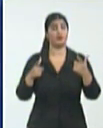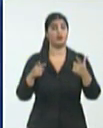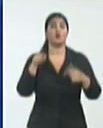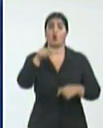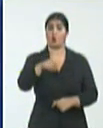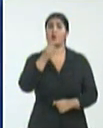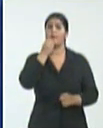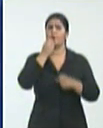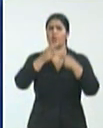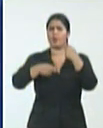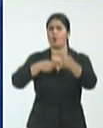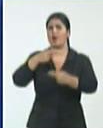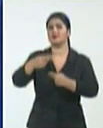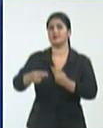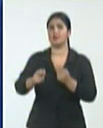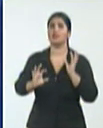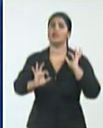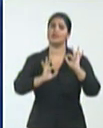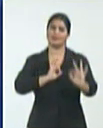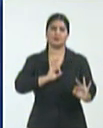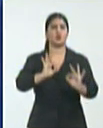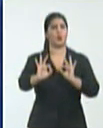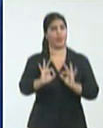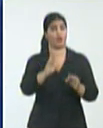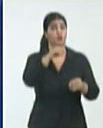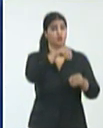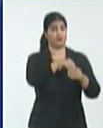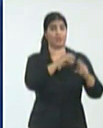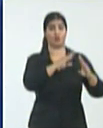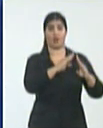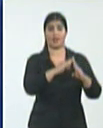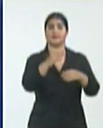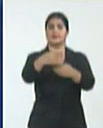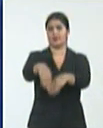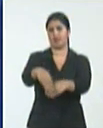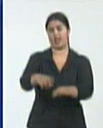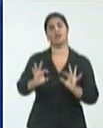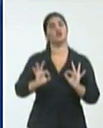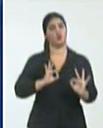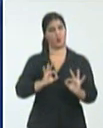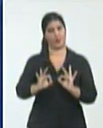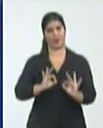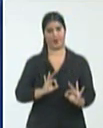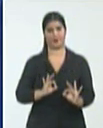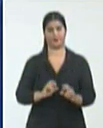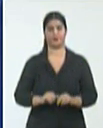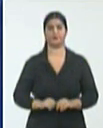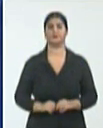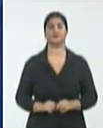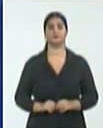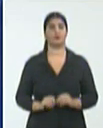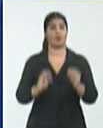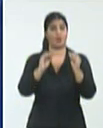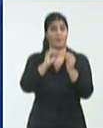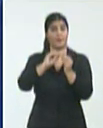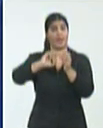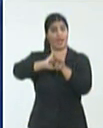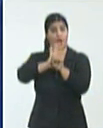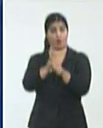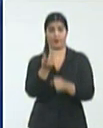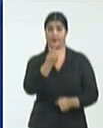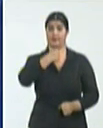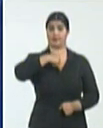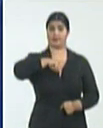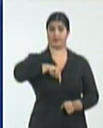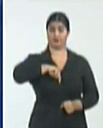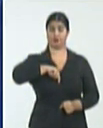para poder controlar esta elevada transmisión y las consecuencias de la transmisión, que es lo peor de